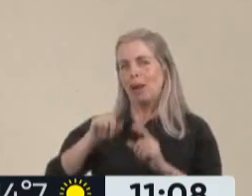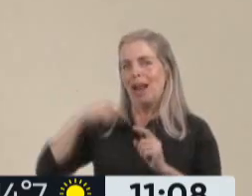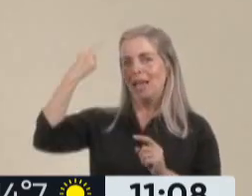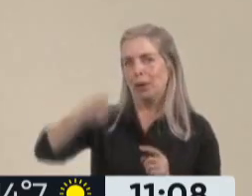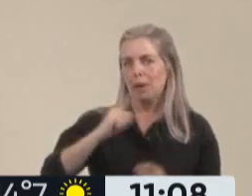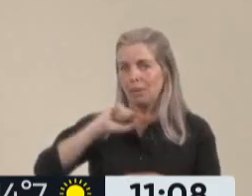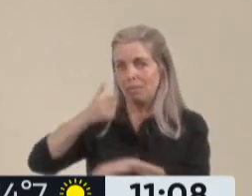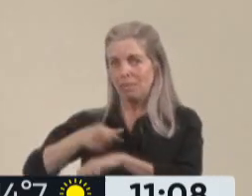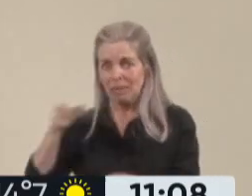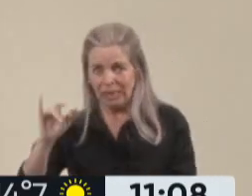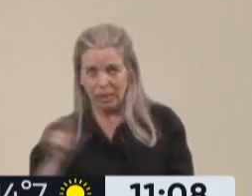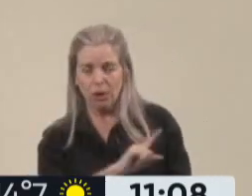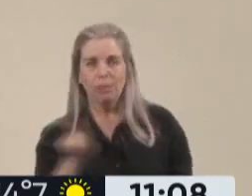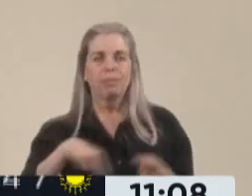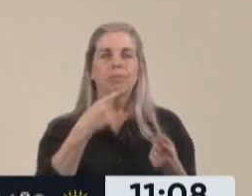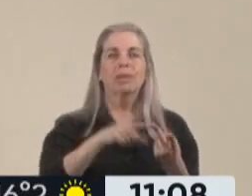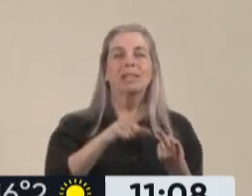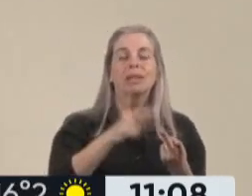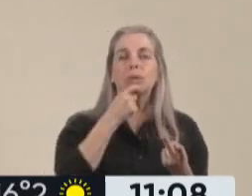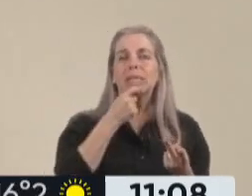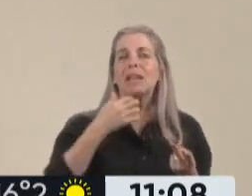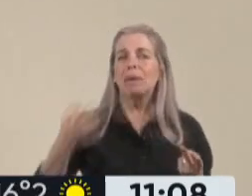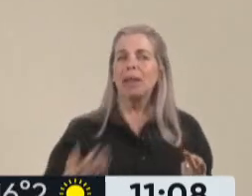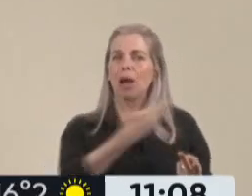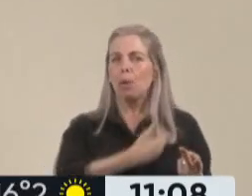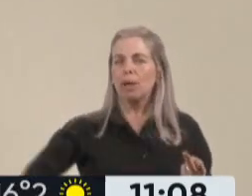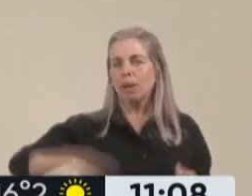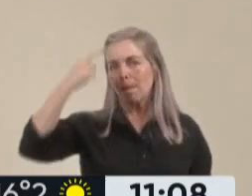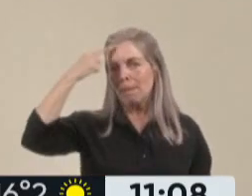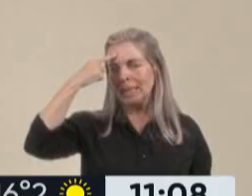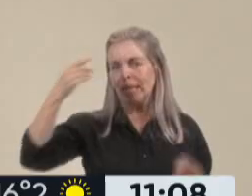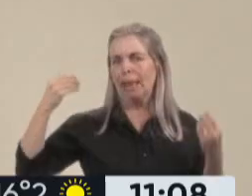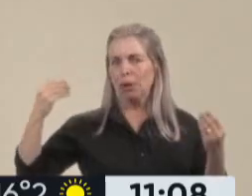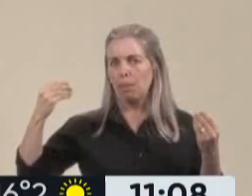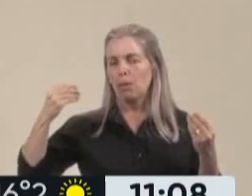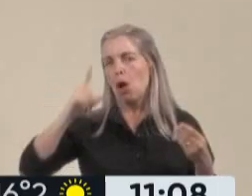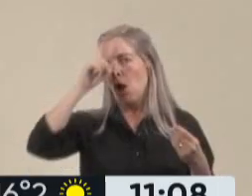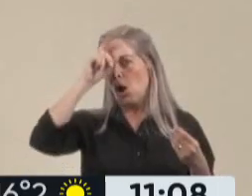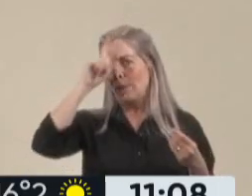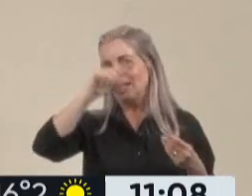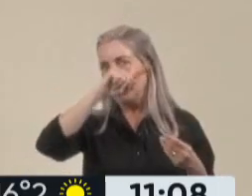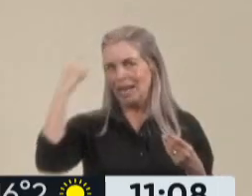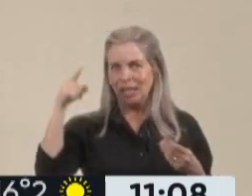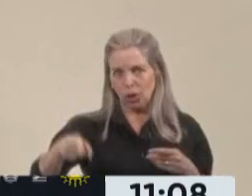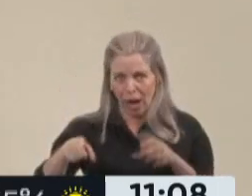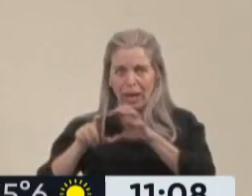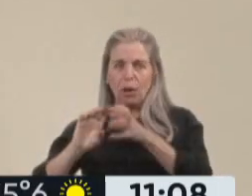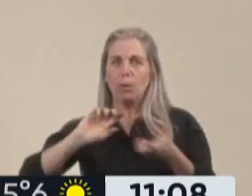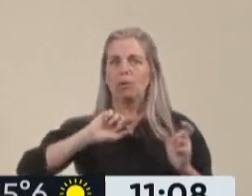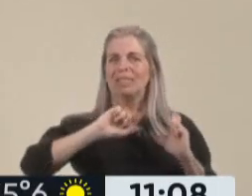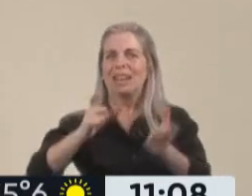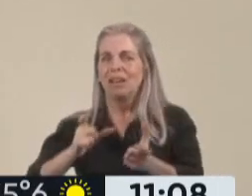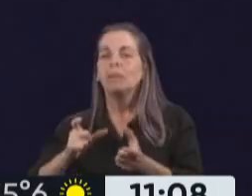segunda pregunta, si es cierto que el gobierno está evaluando transferir los hospitales nacionales a las provincias. Muchas